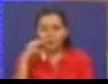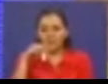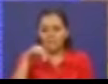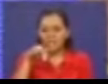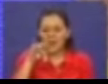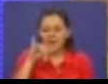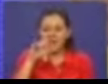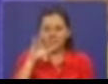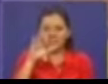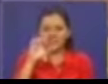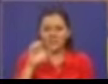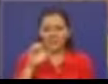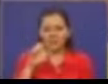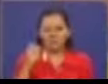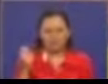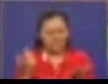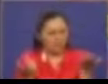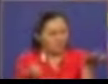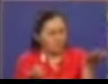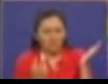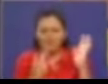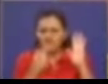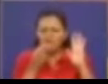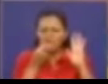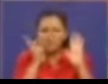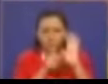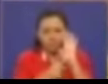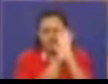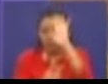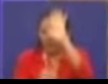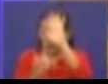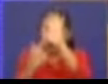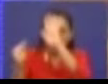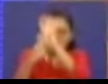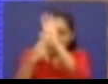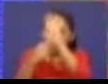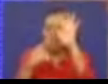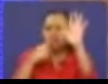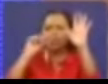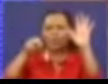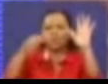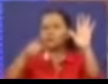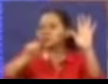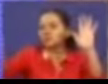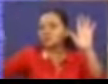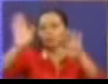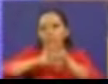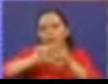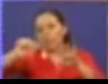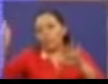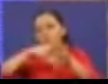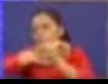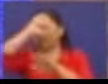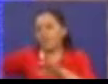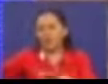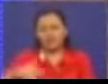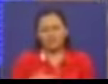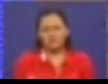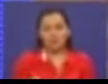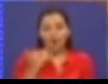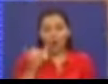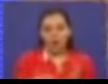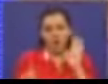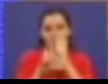mano, pero es el que agredió. ¿Hasta cuándo? Ojalá la FEWE reaccione, porque ahora tenemos, gracias a Dios, la ley de